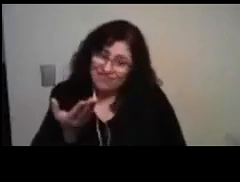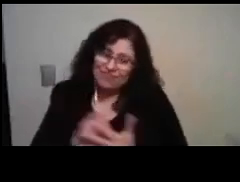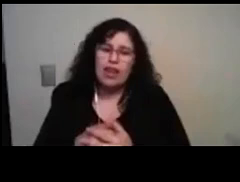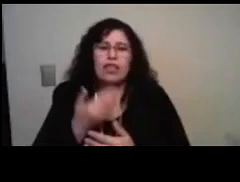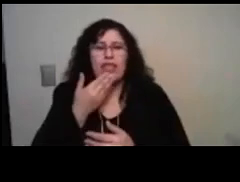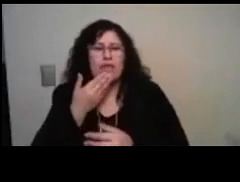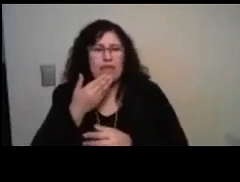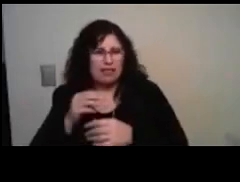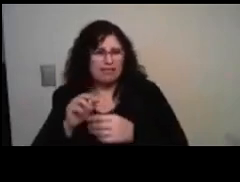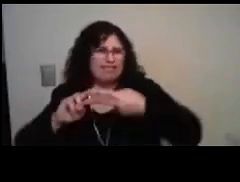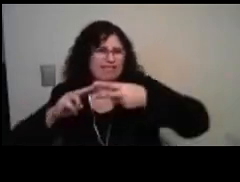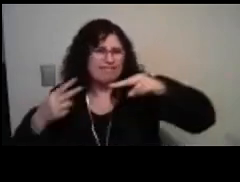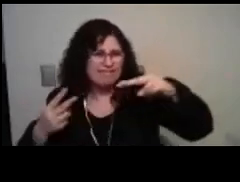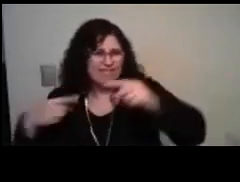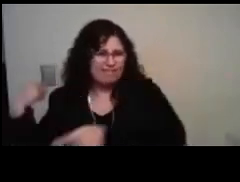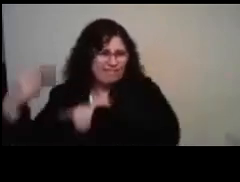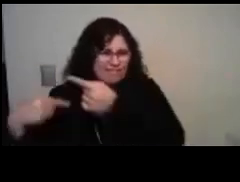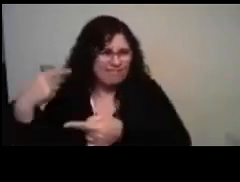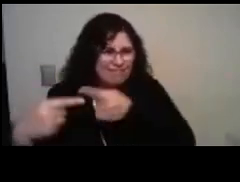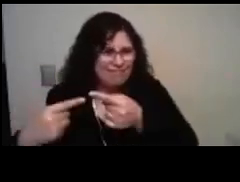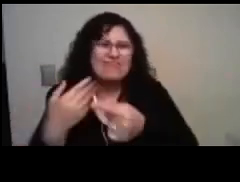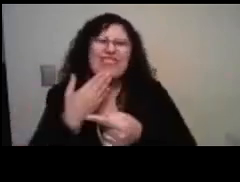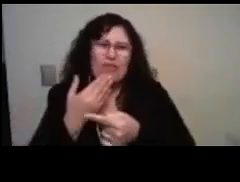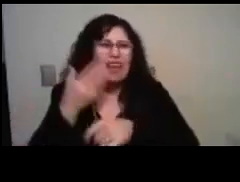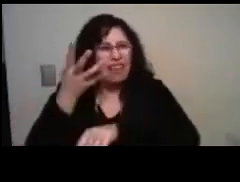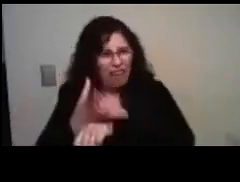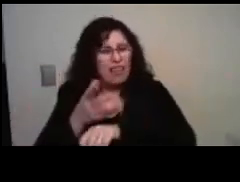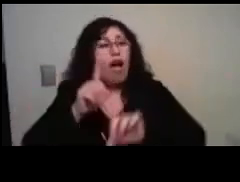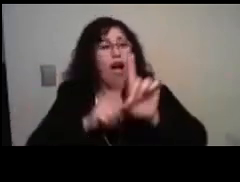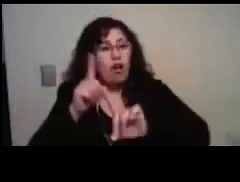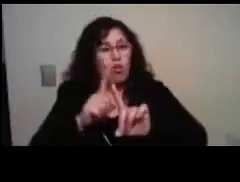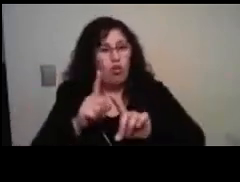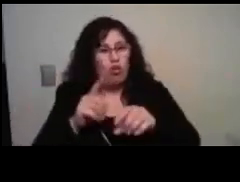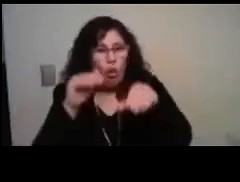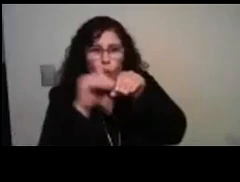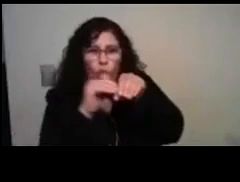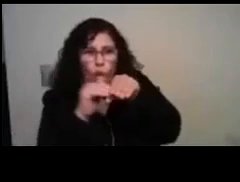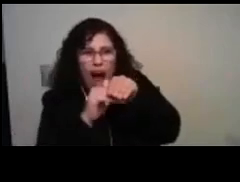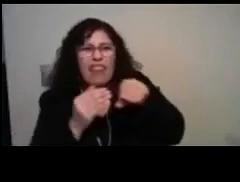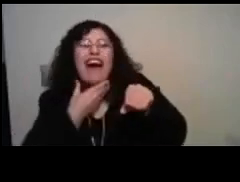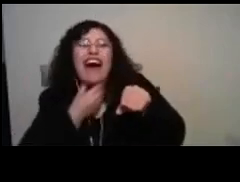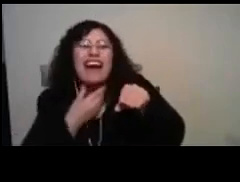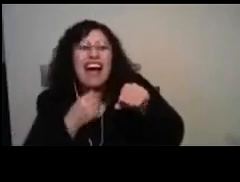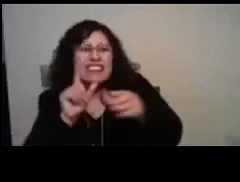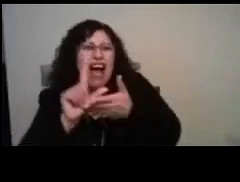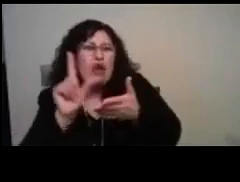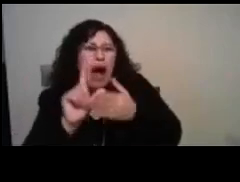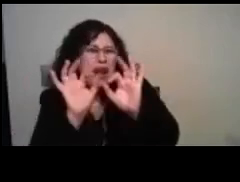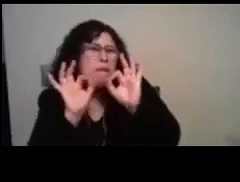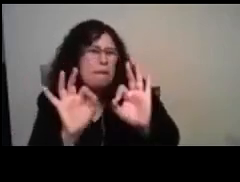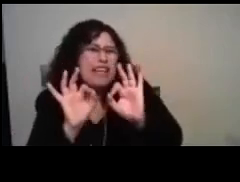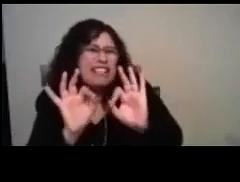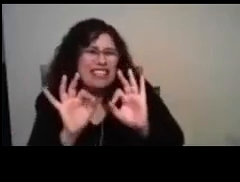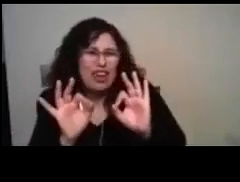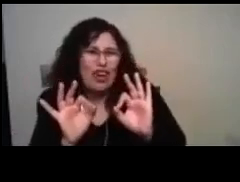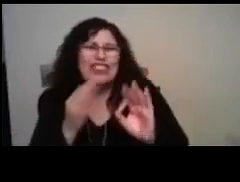predisposición genética, algunas personas más que otras, a acumular materia grasa en regiones específicas, ¿ya? Ah,